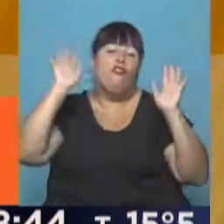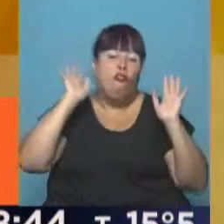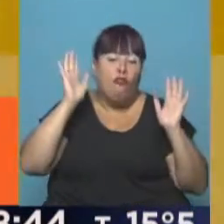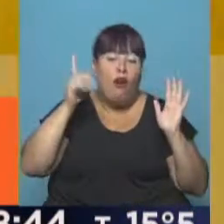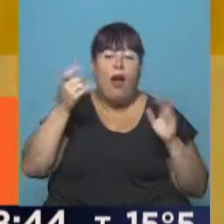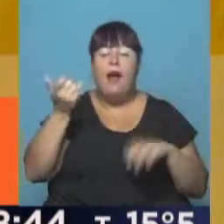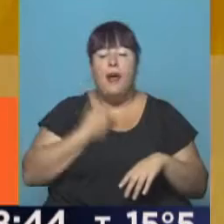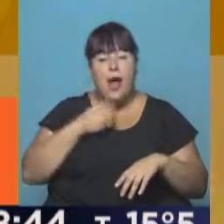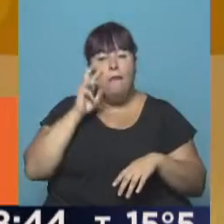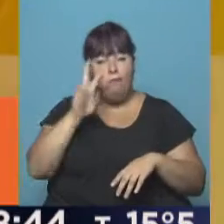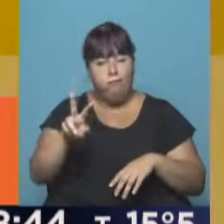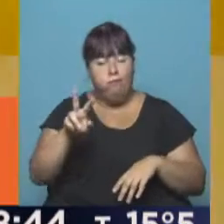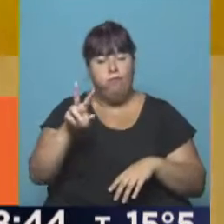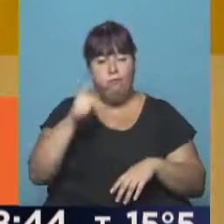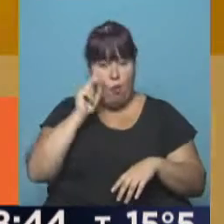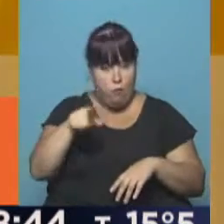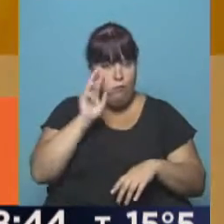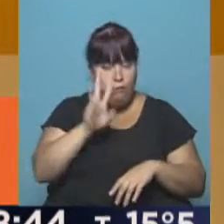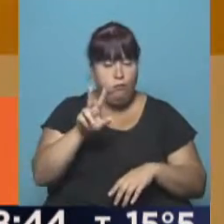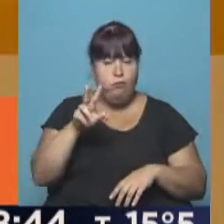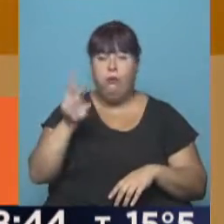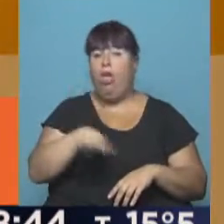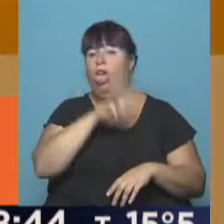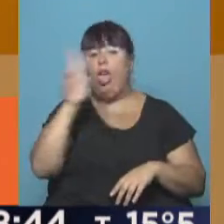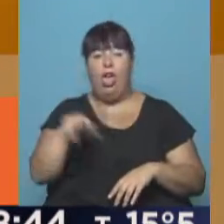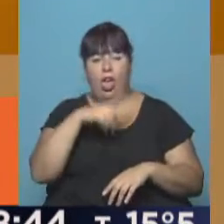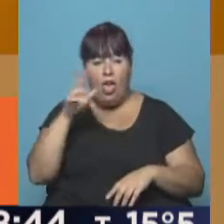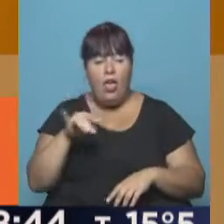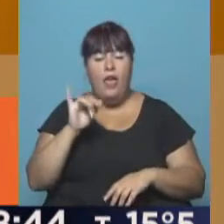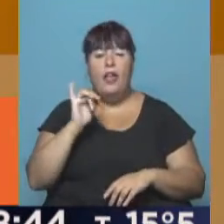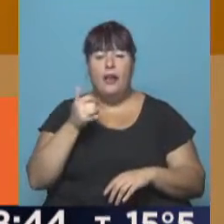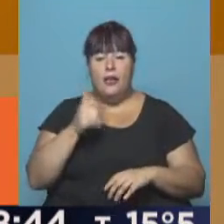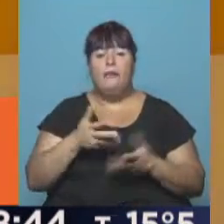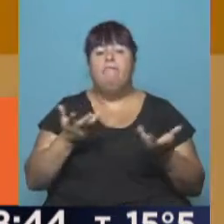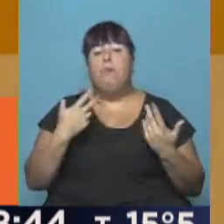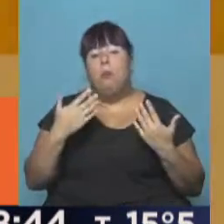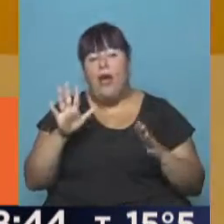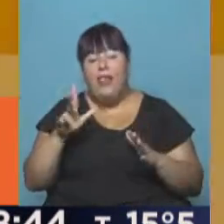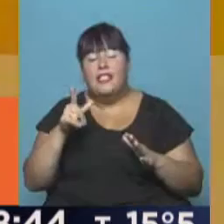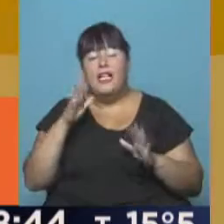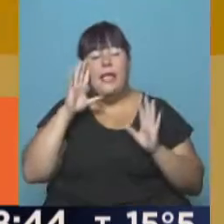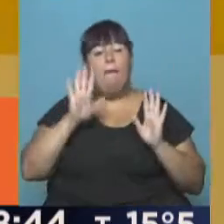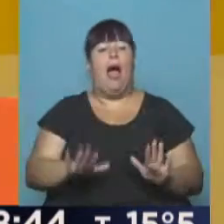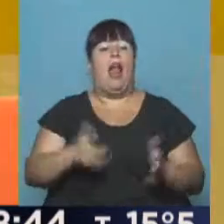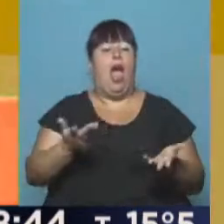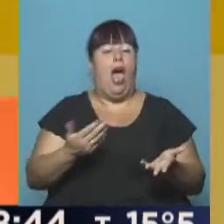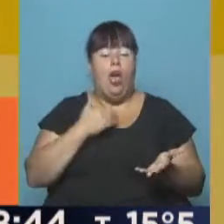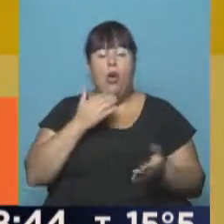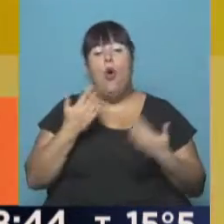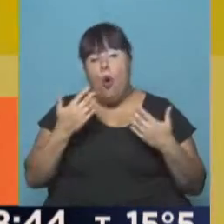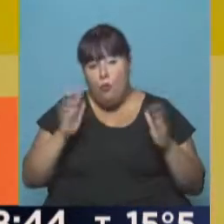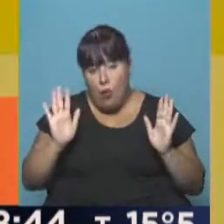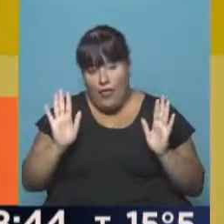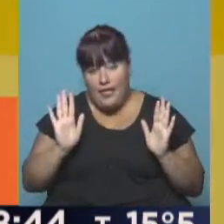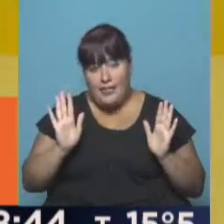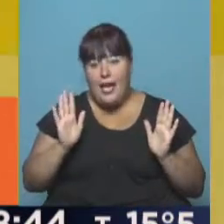no, me decías, lo viste con la mirada perdida. Quizás está en estado de shock. Puede ser,